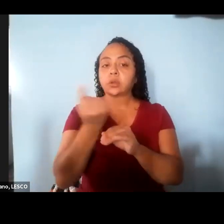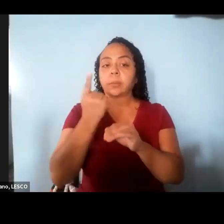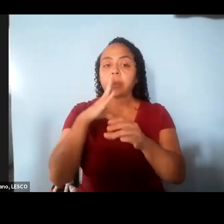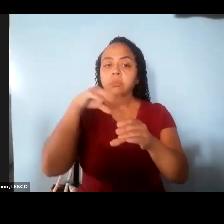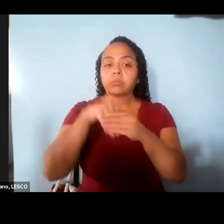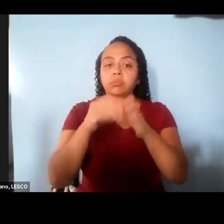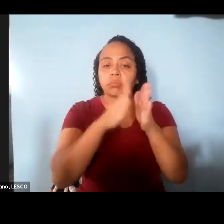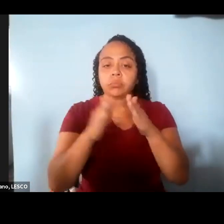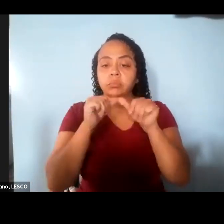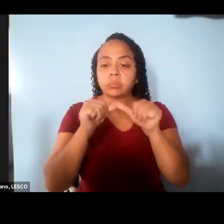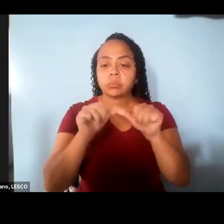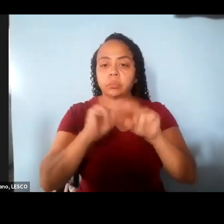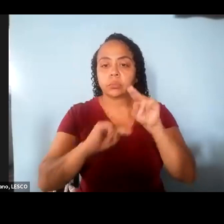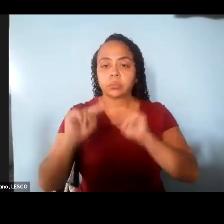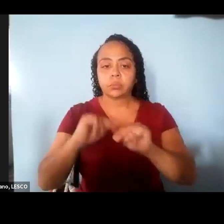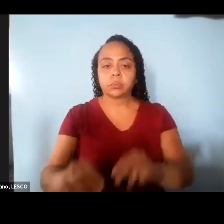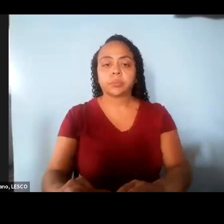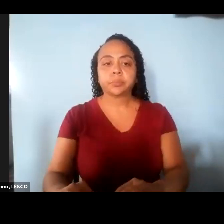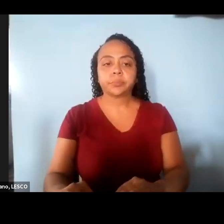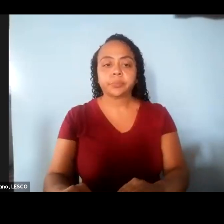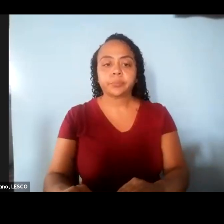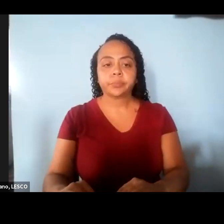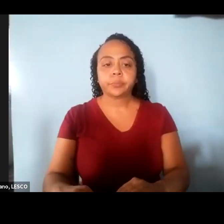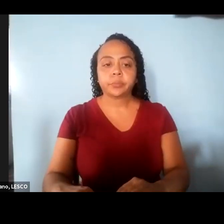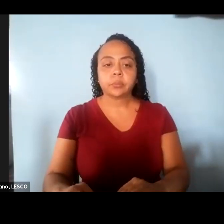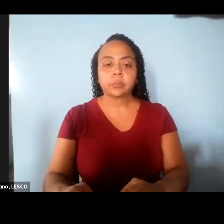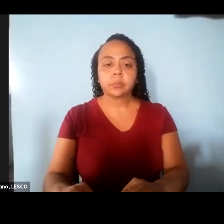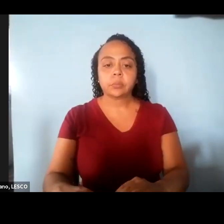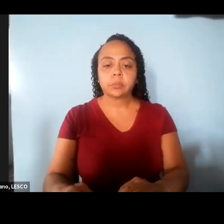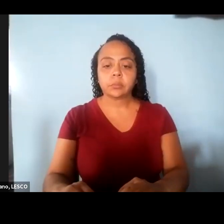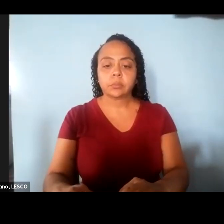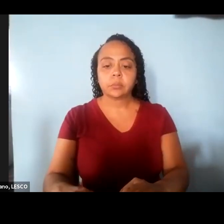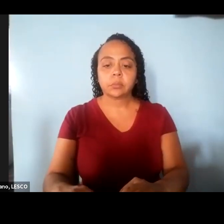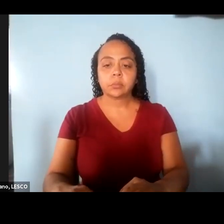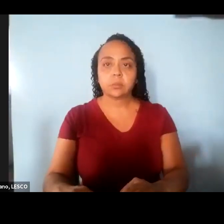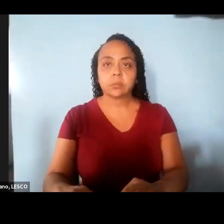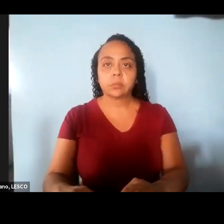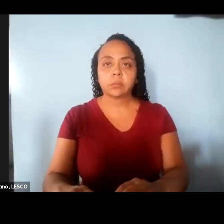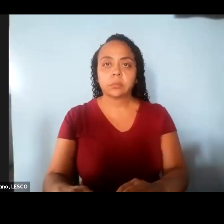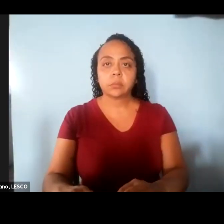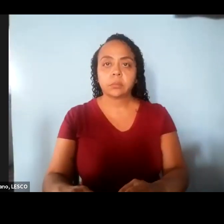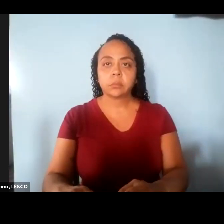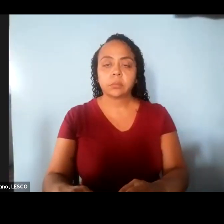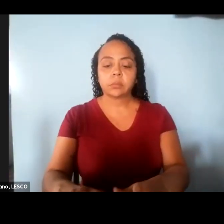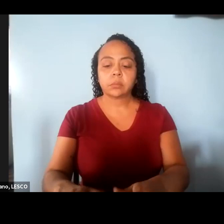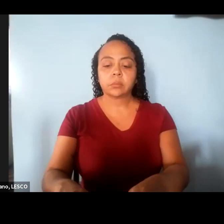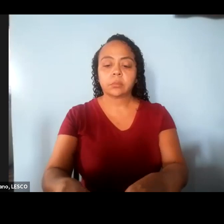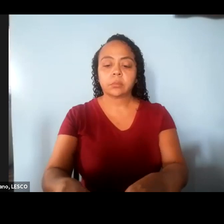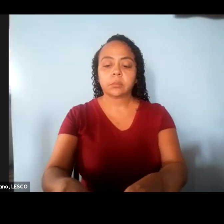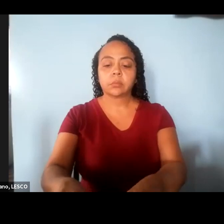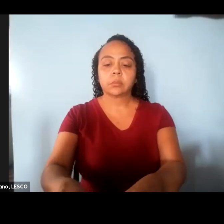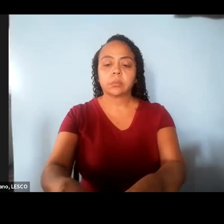continuidad de negocio el enfoque de riesgo sistémico por ejemplo que lo tuvimos que poner en práctica